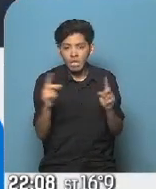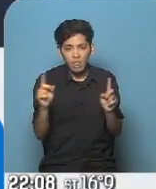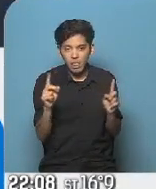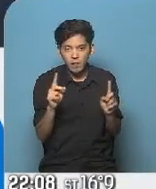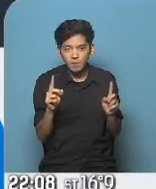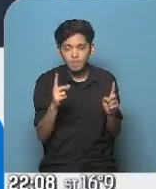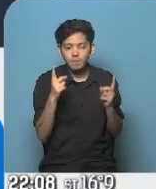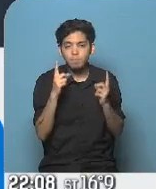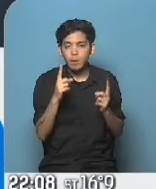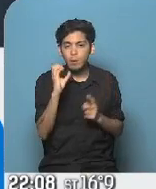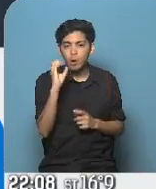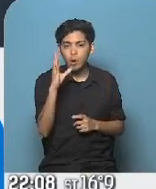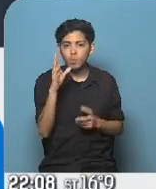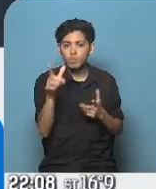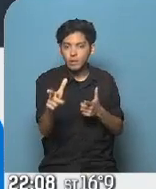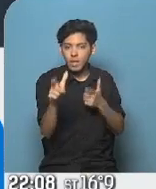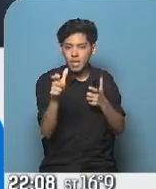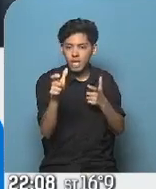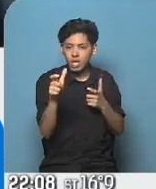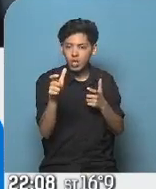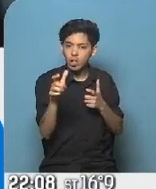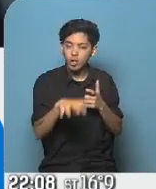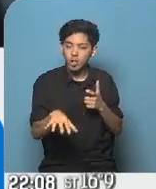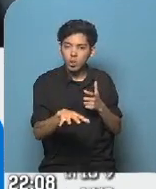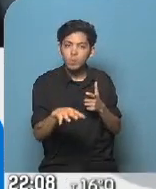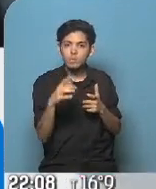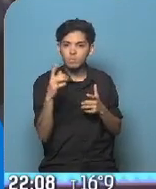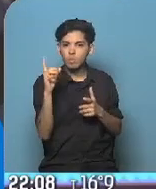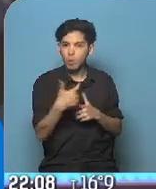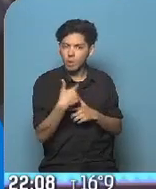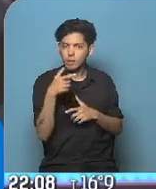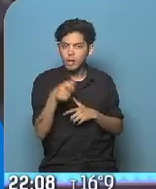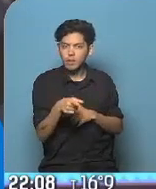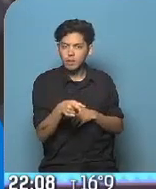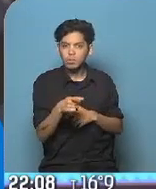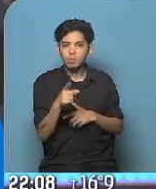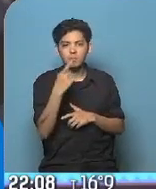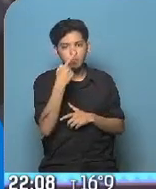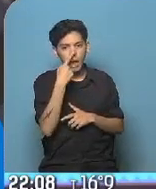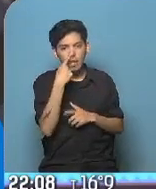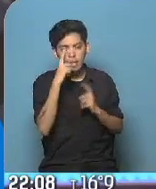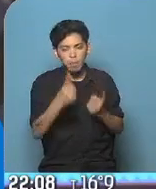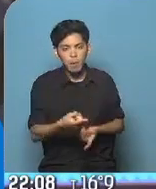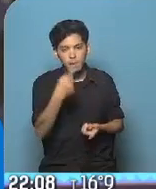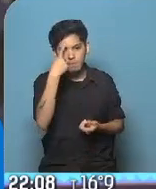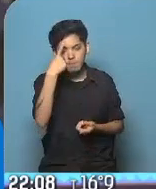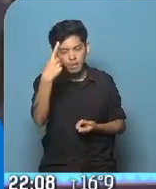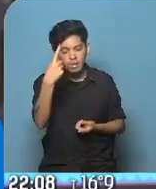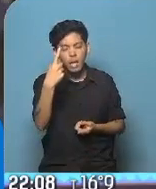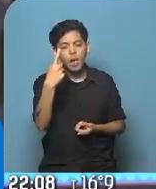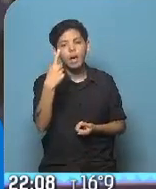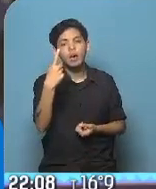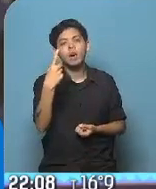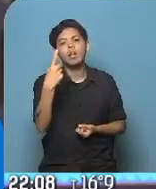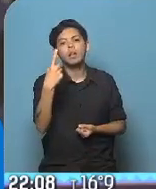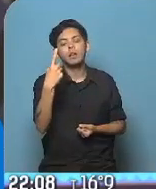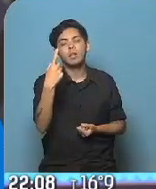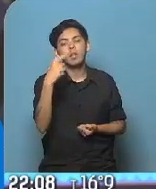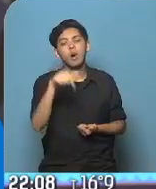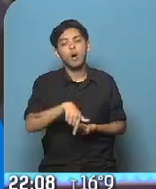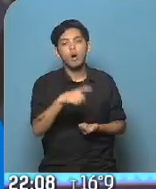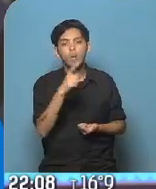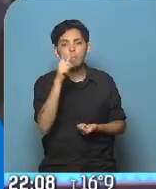al mismo club de tiro y esto es realmente sorprendente. Qué interesante también pensar que el que es hoy el